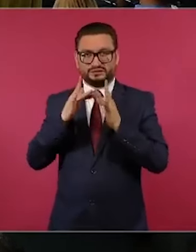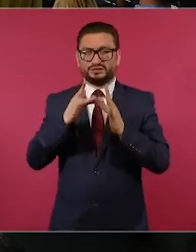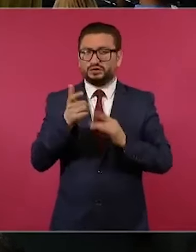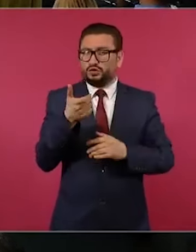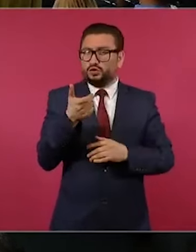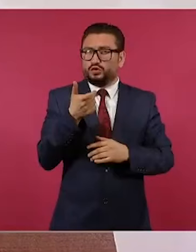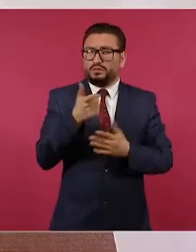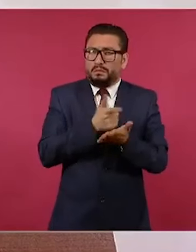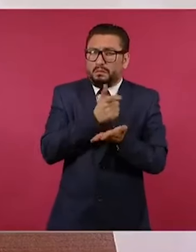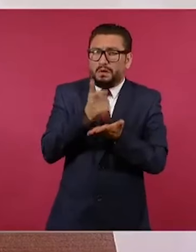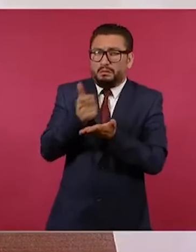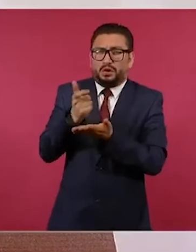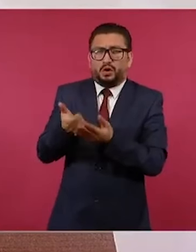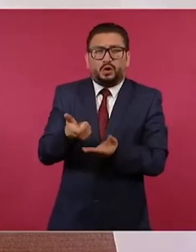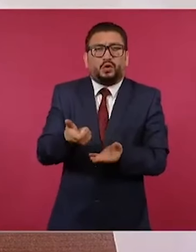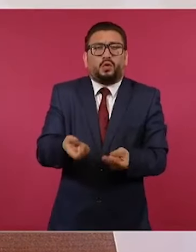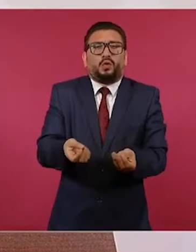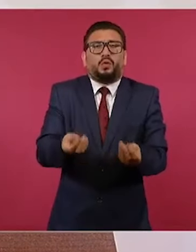costó